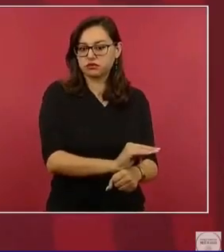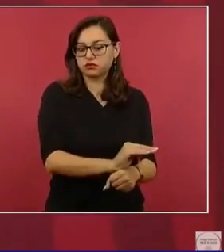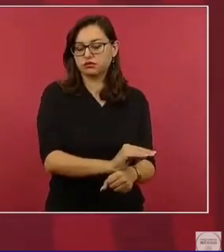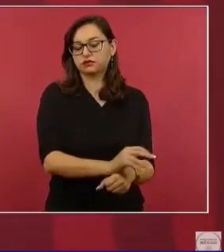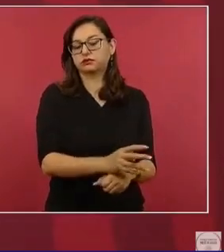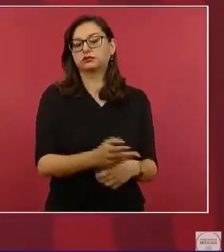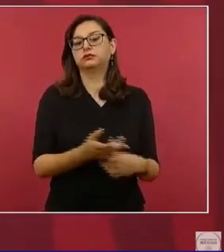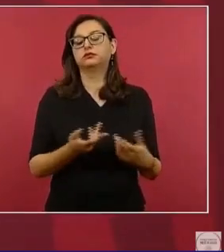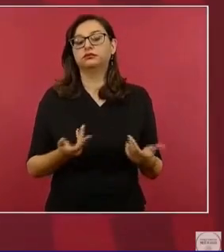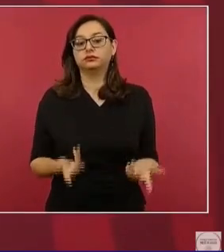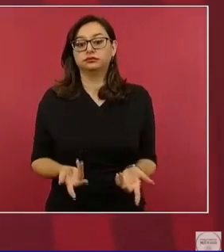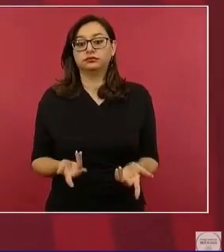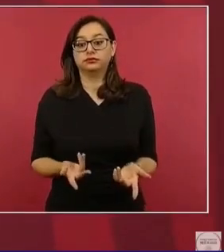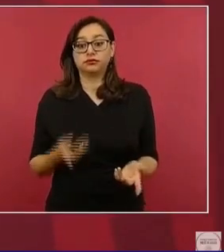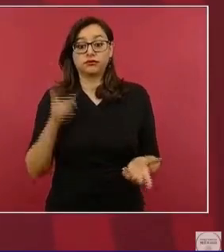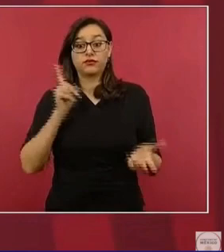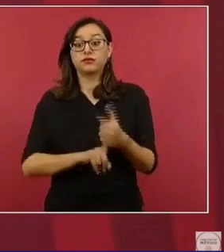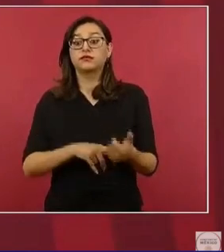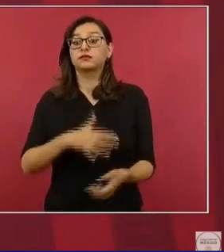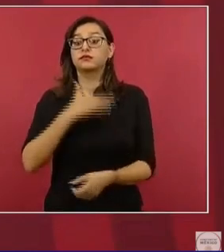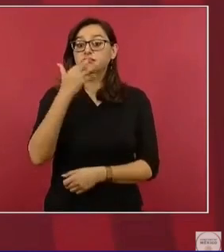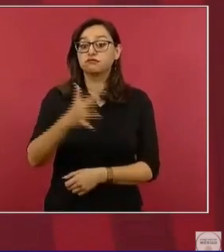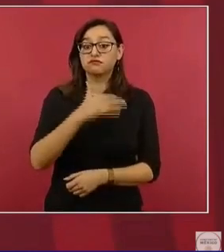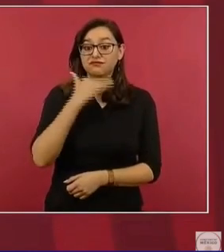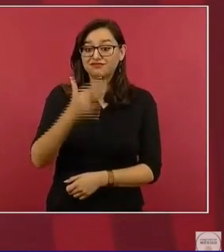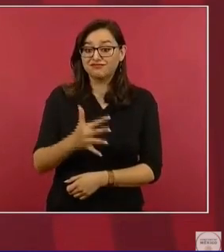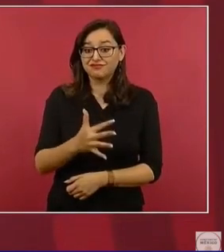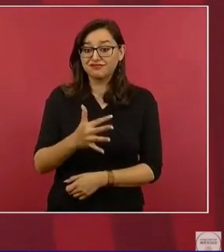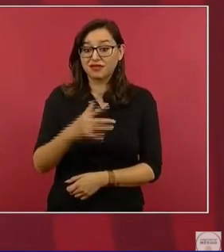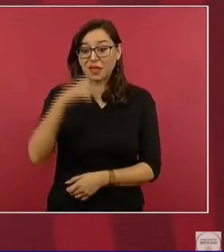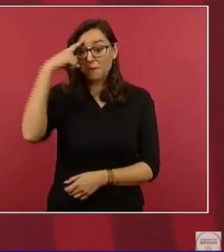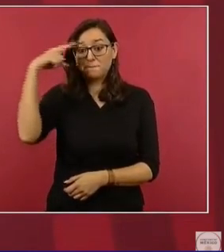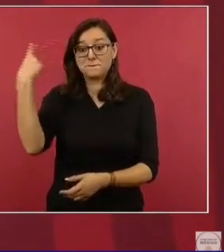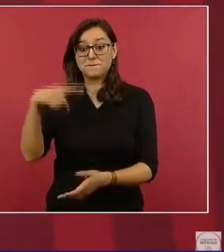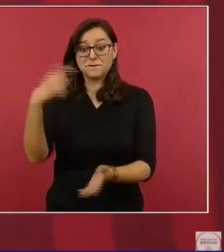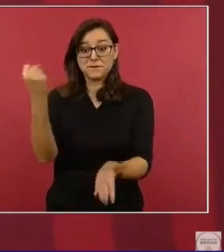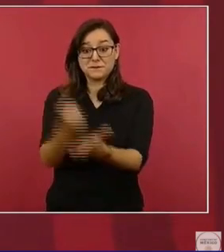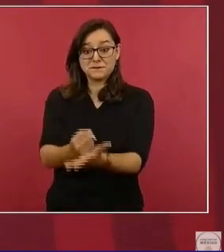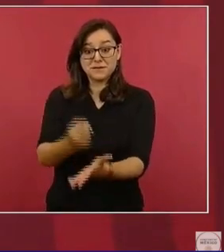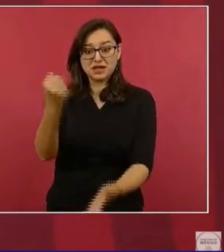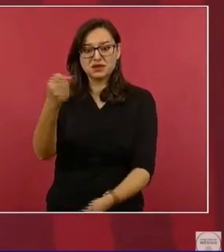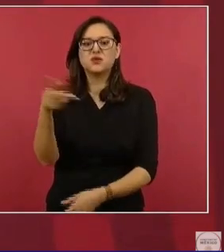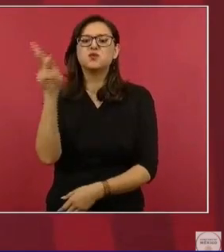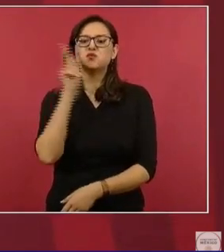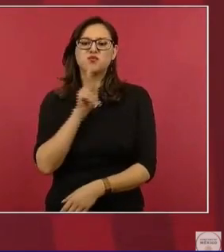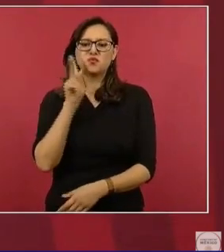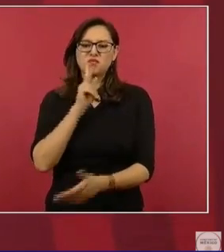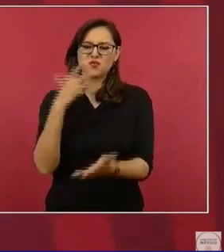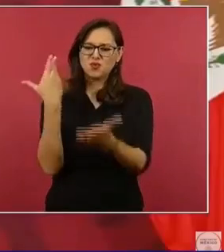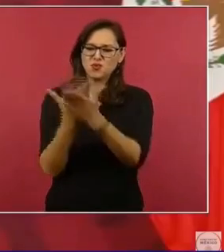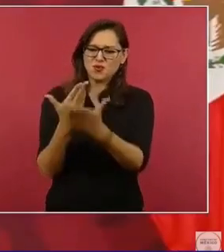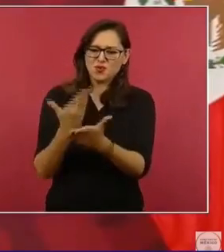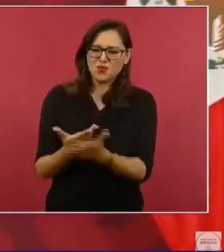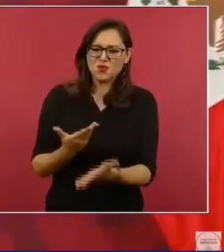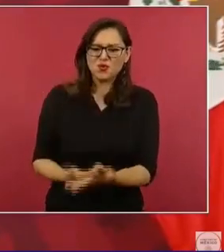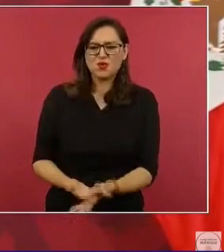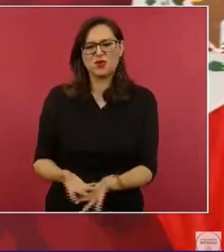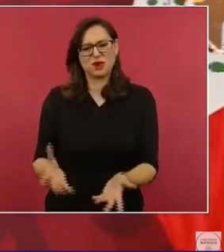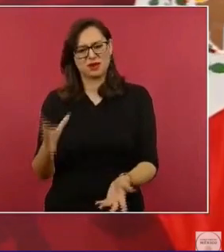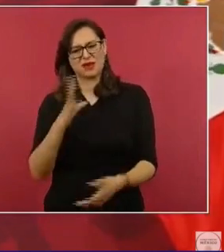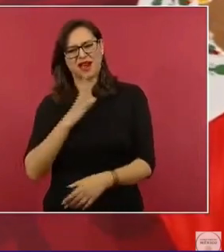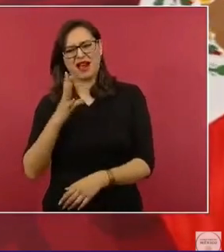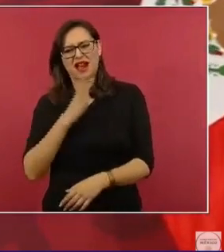de actos de corrupción, hay pruebas de que compraban